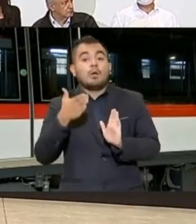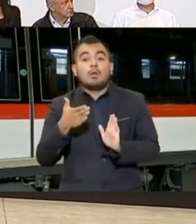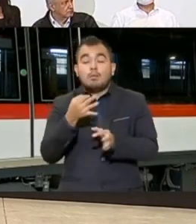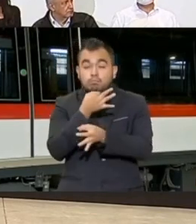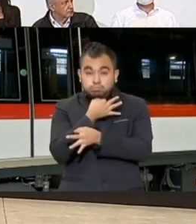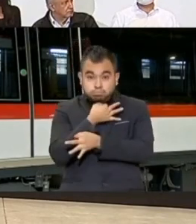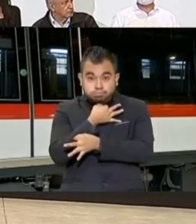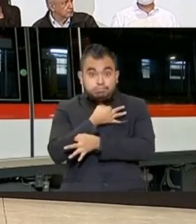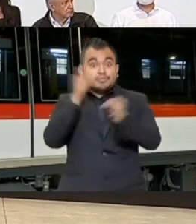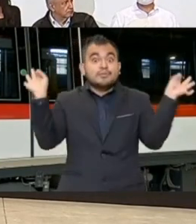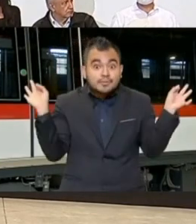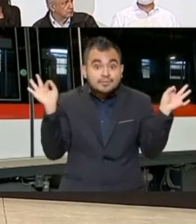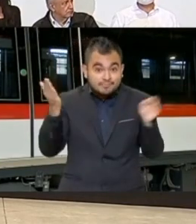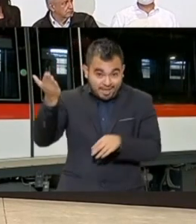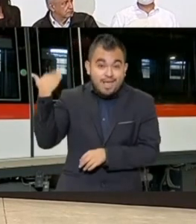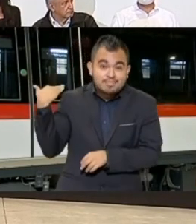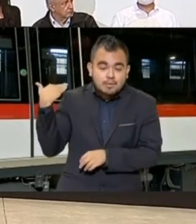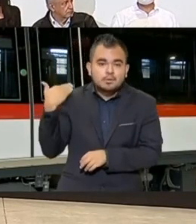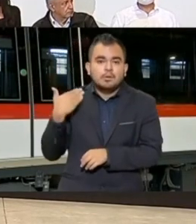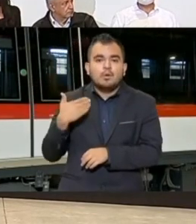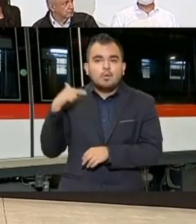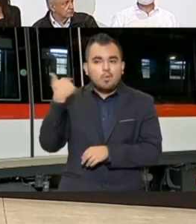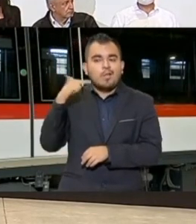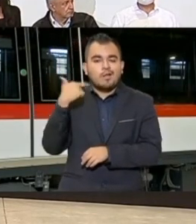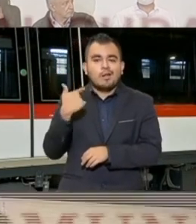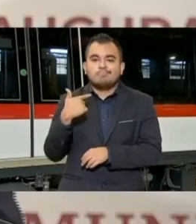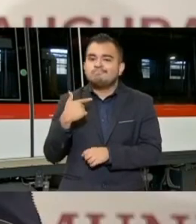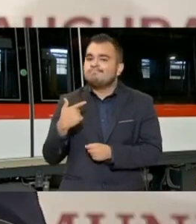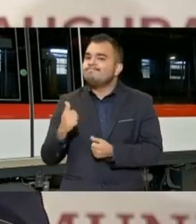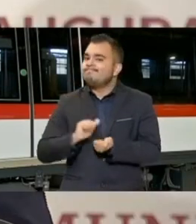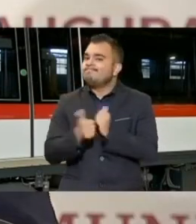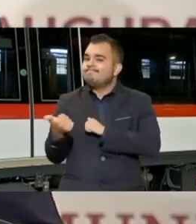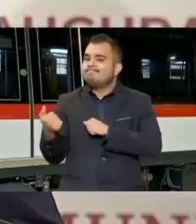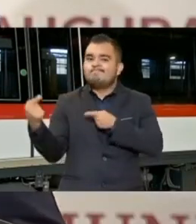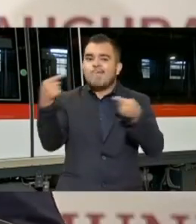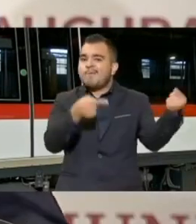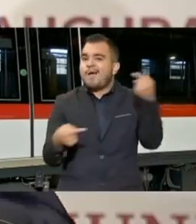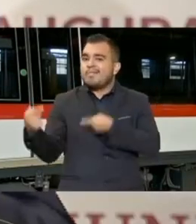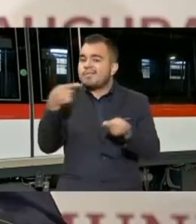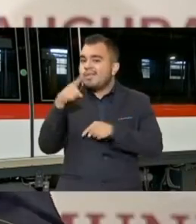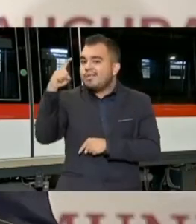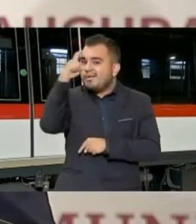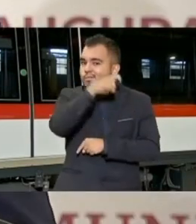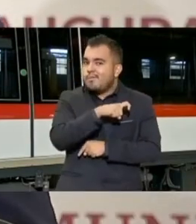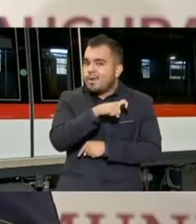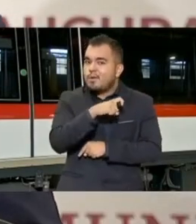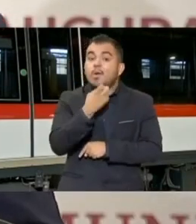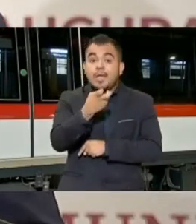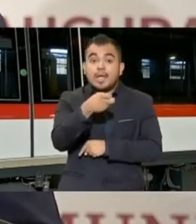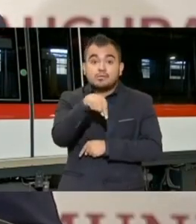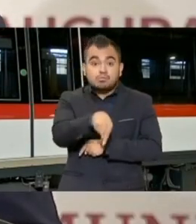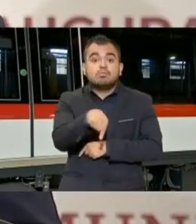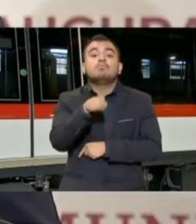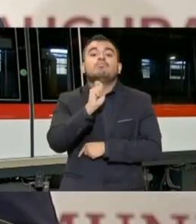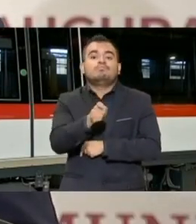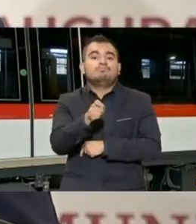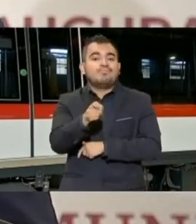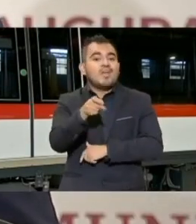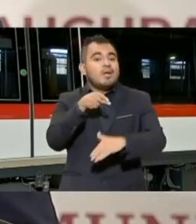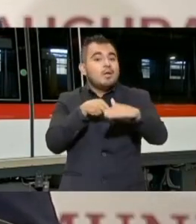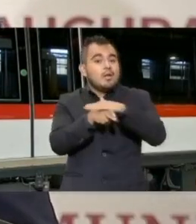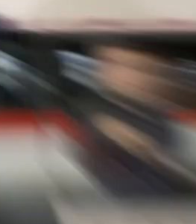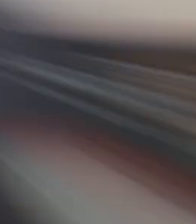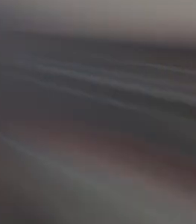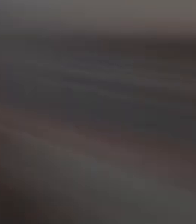Guadalajara vivió uno de los debates más complejos, cuando menos de los que yo tengo memoria, respecto a lo que esta línea 3